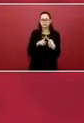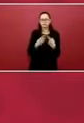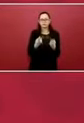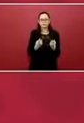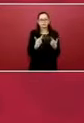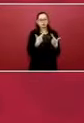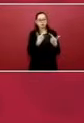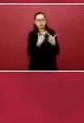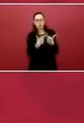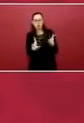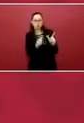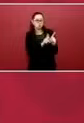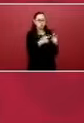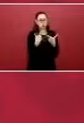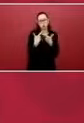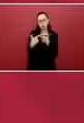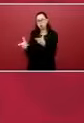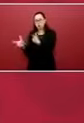grupos